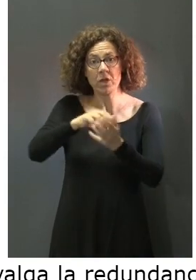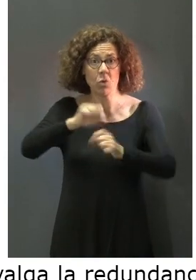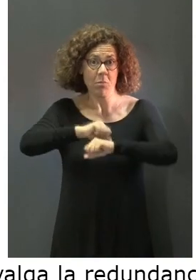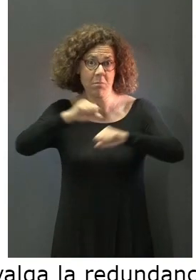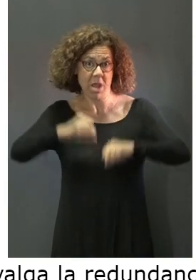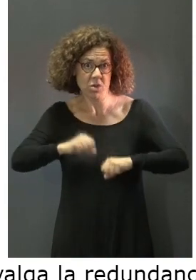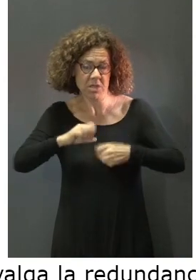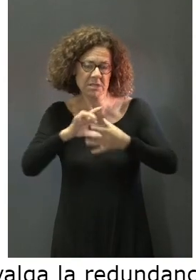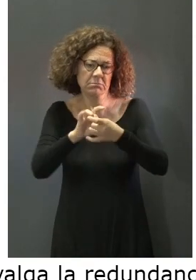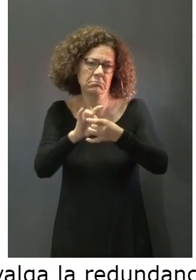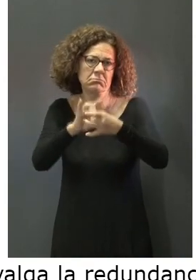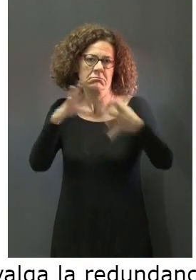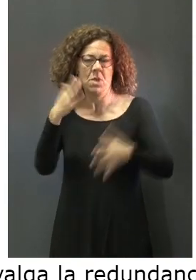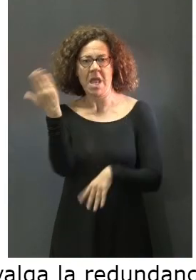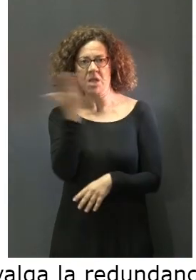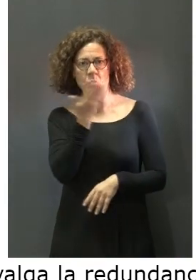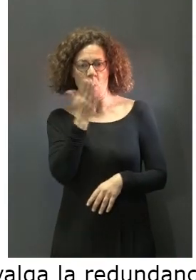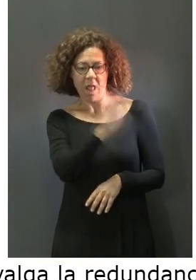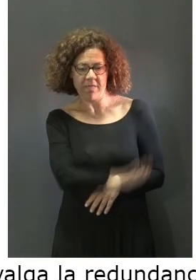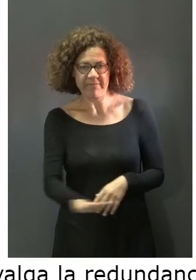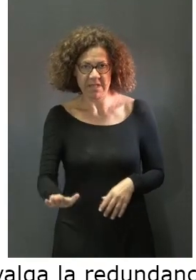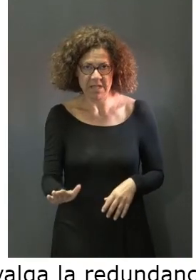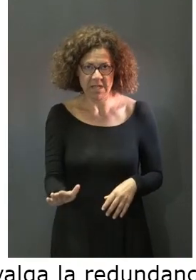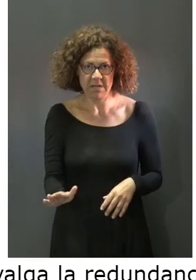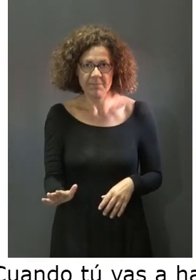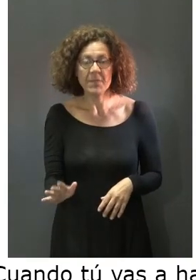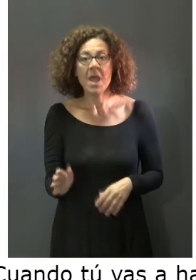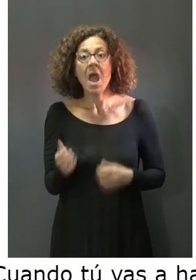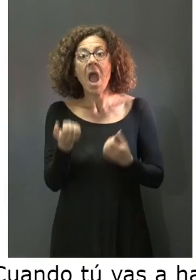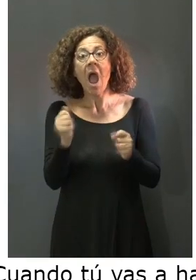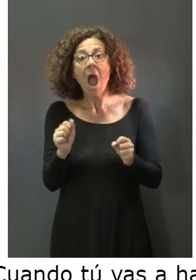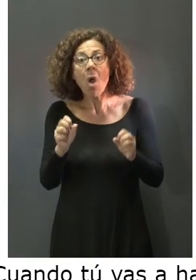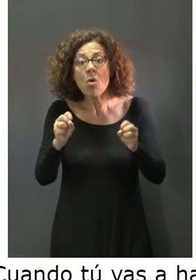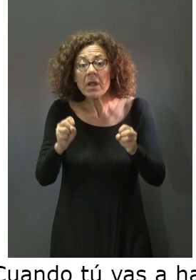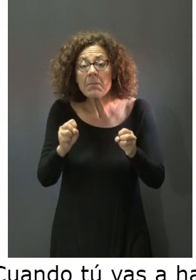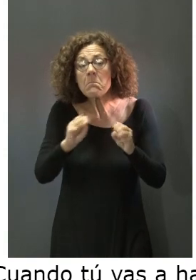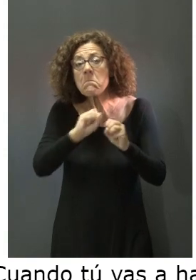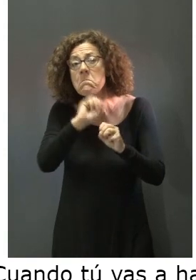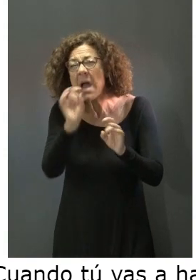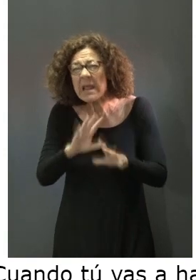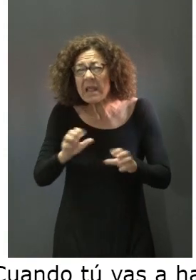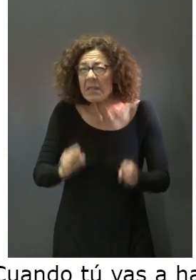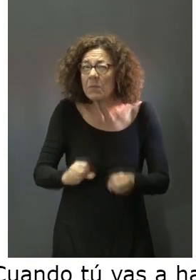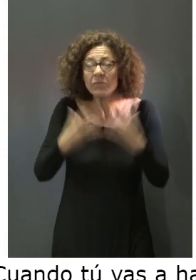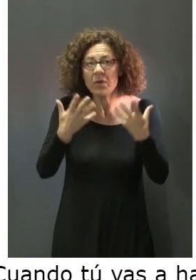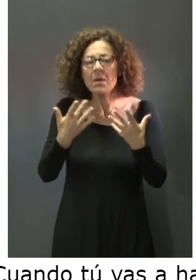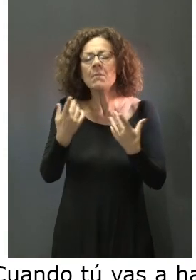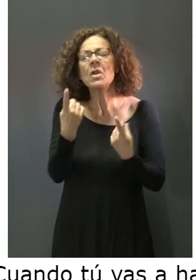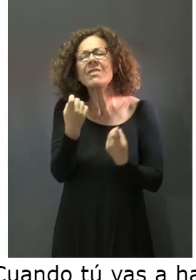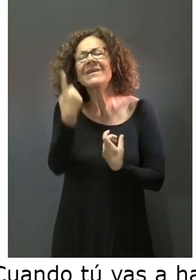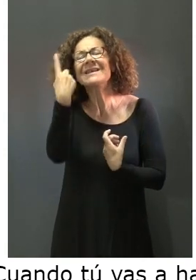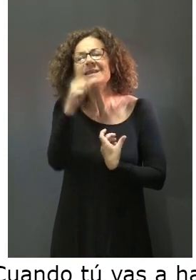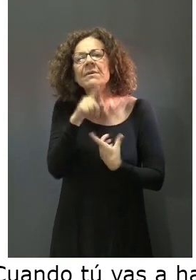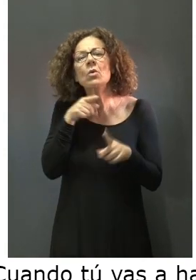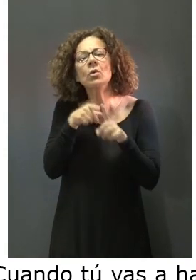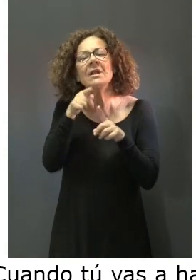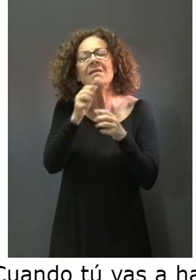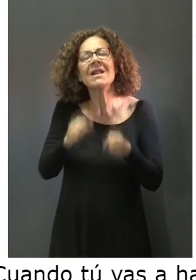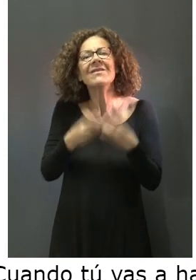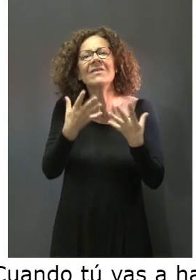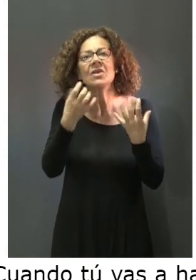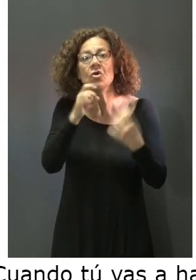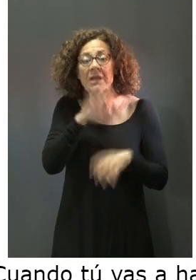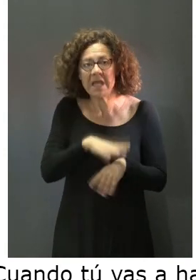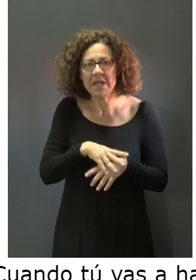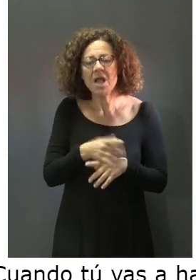mismo que una escuela infantil, aunque se parece cognitivamente a algunas cosas, pero es verdad que tienes que conocer, y tienes que conocer a los profesionales